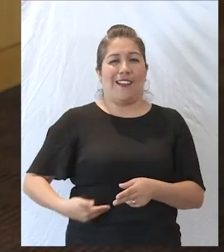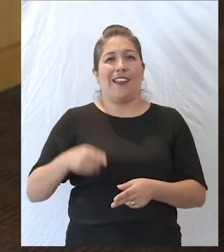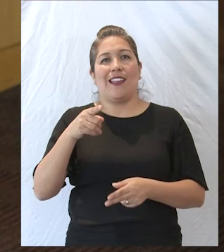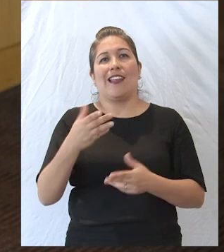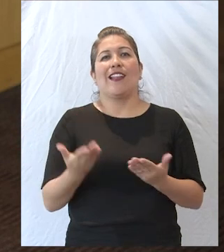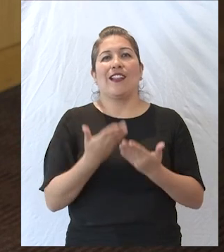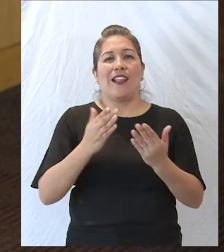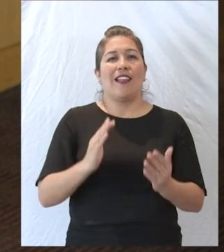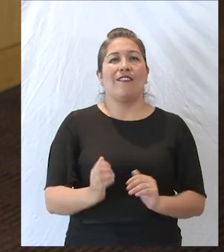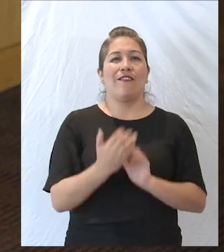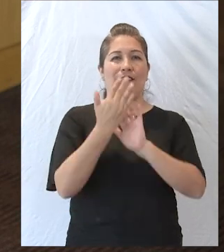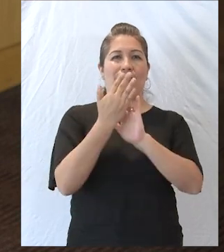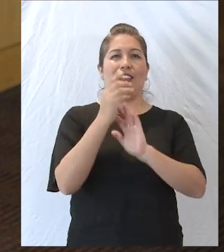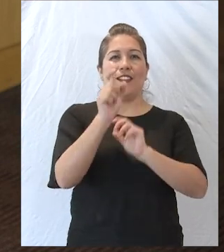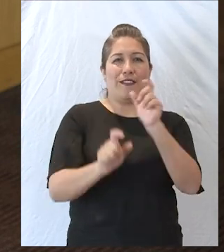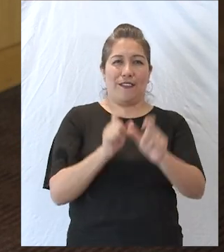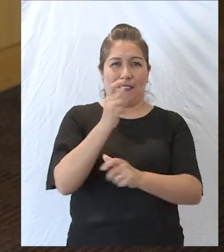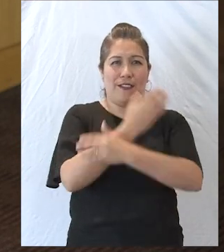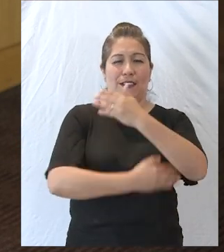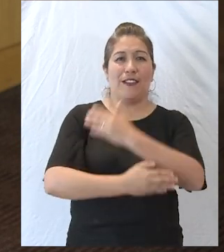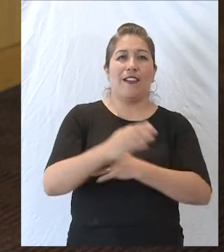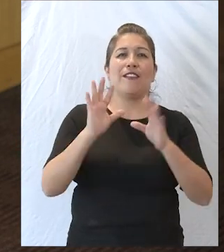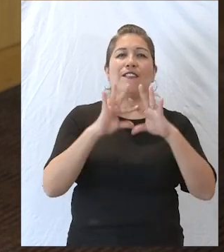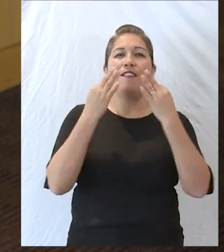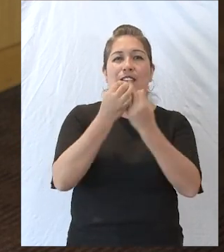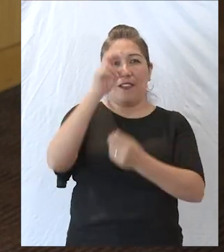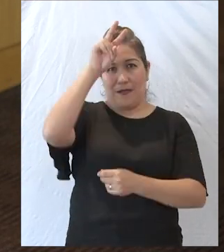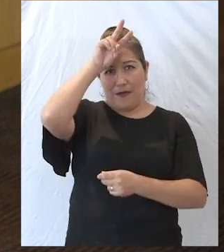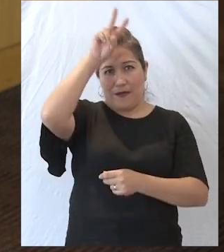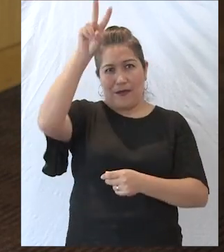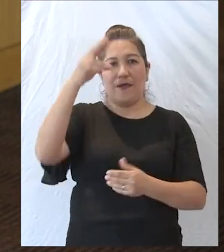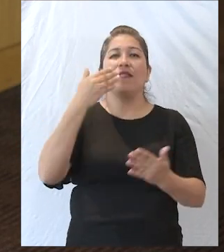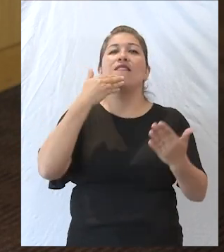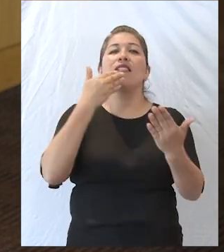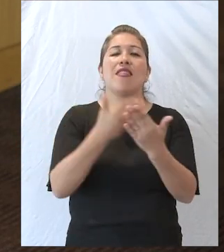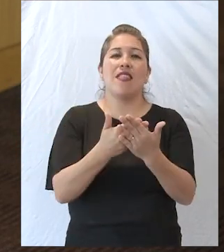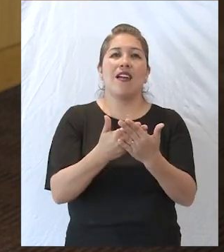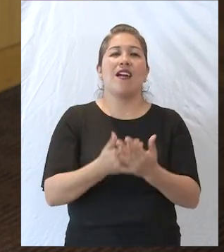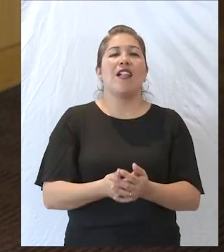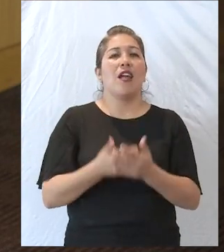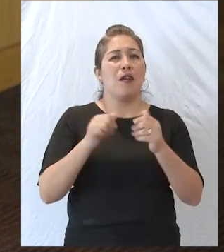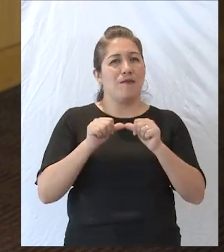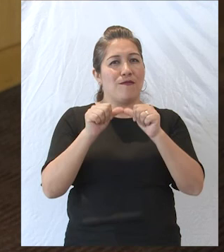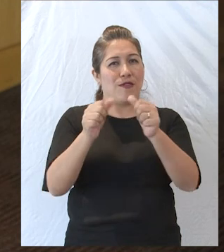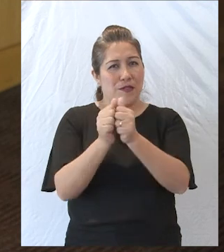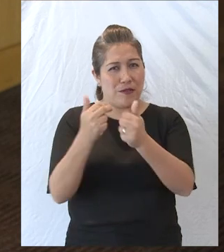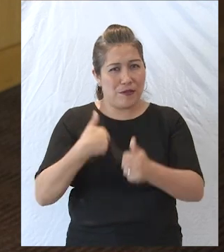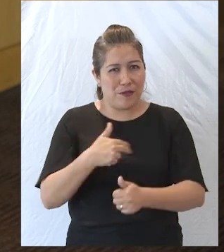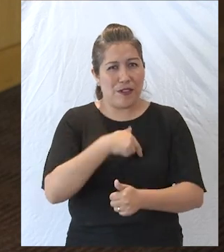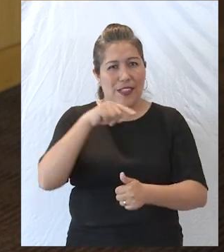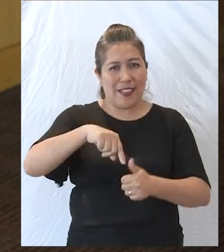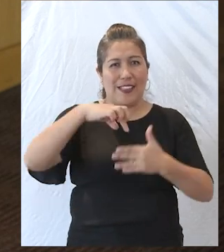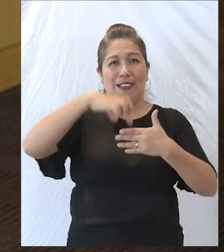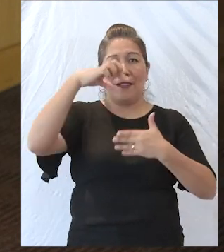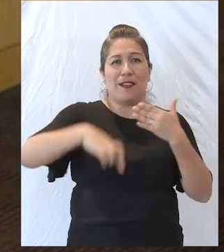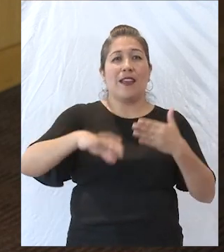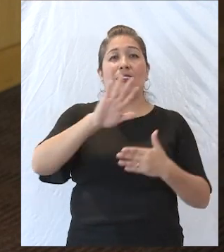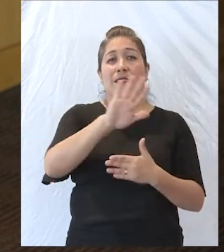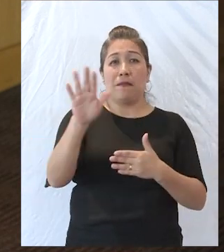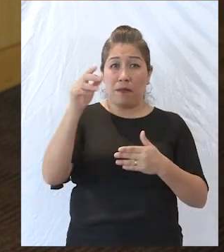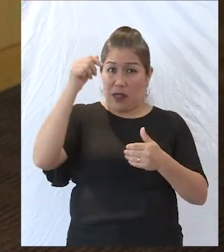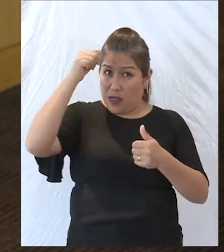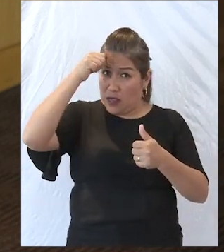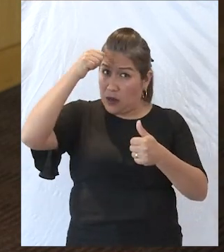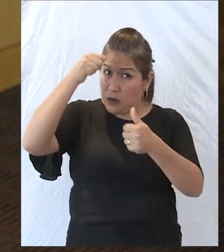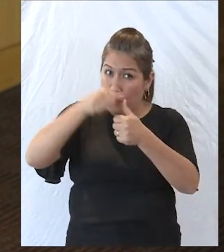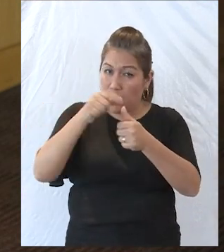nacional del Frente Nacional de Personas con Discapacidad y Familiares del Perú. Gracias por permanecer con nosotros en este